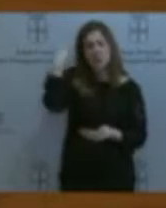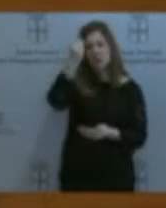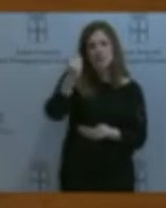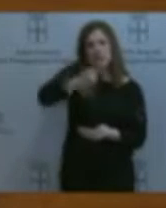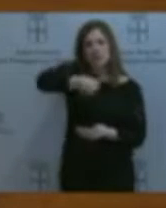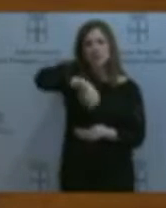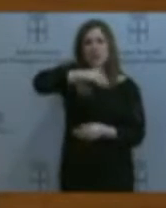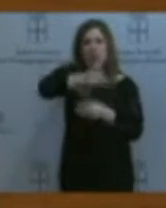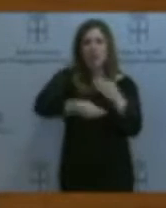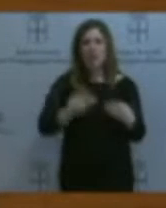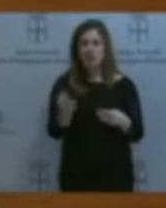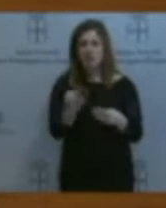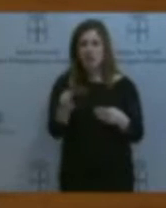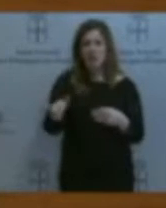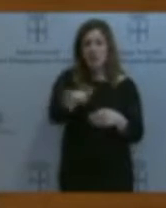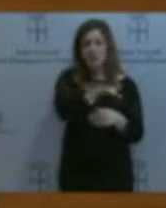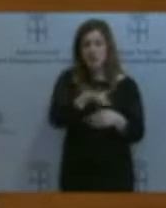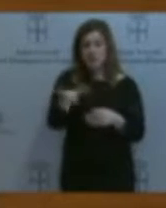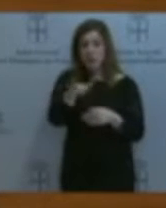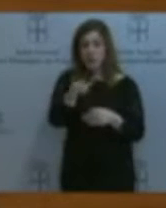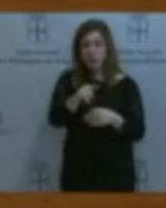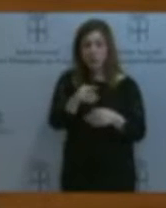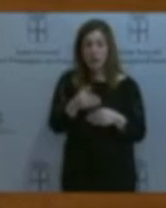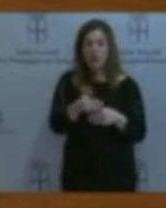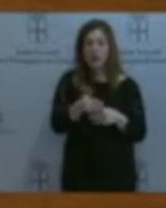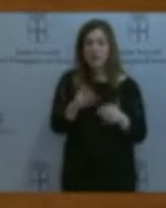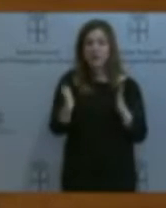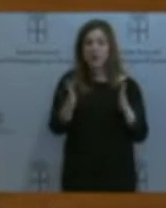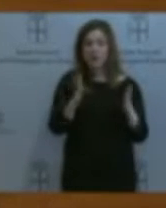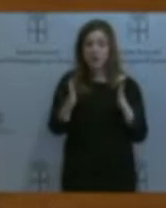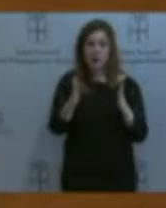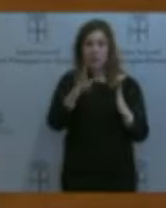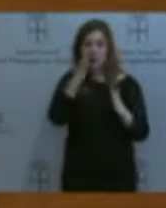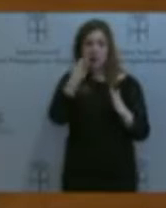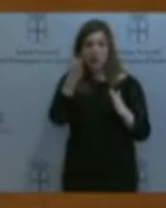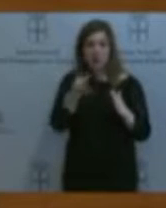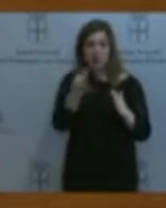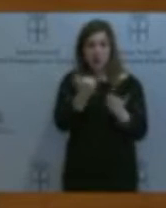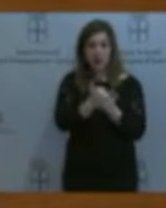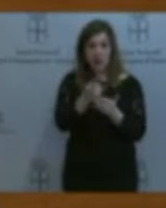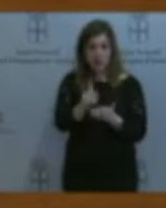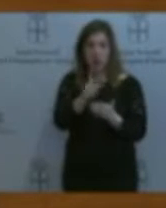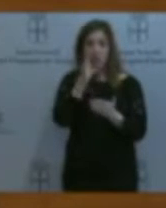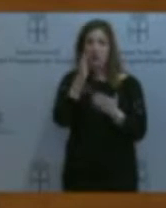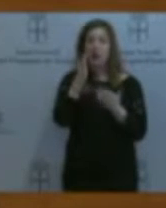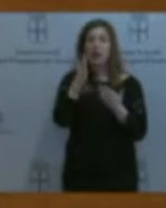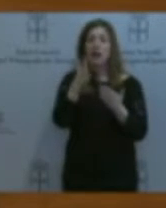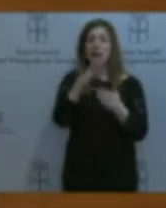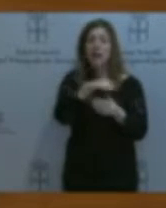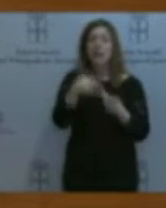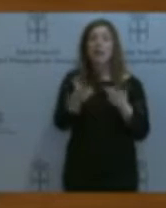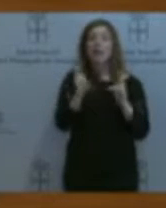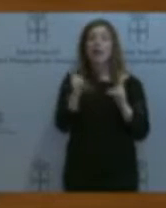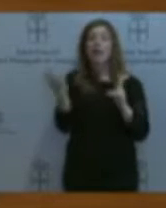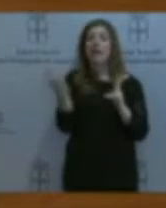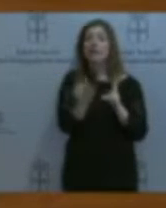hacemos en los espacios y en los tiempos que no son formalmente lectivos. Porque precisamente la democracia